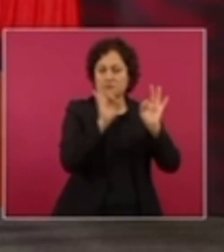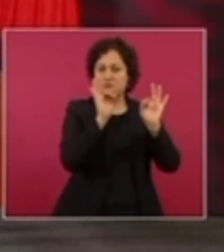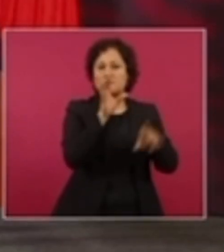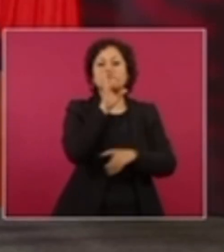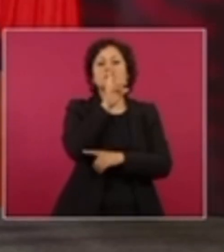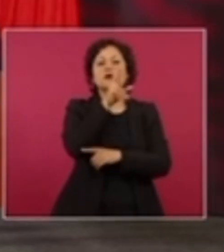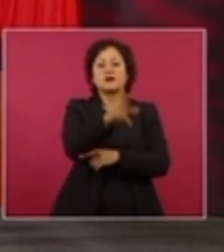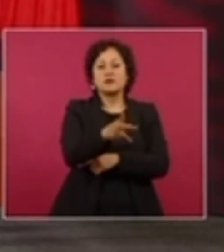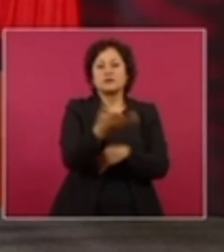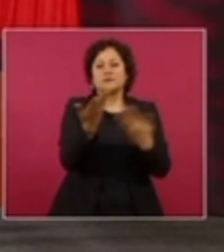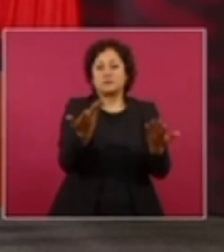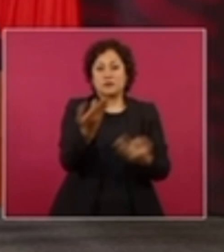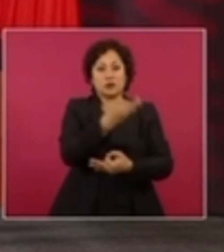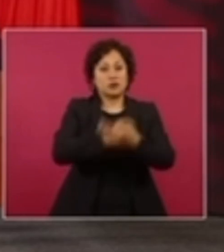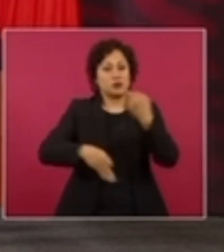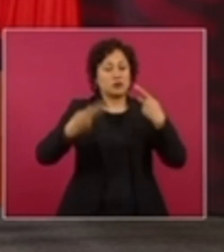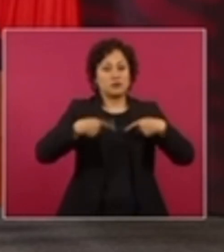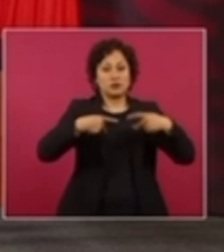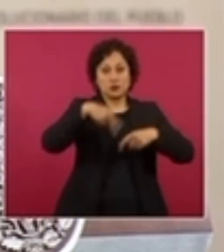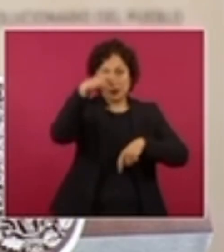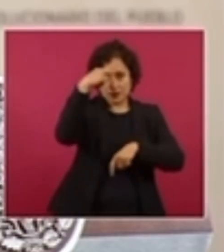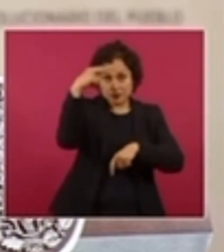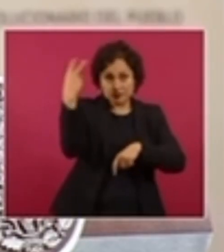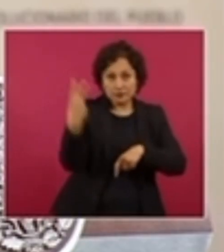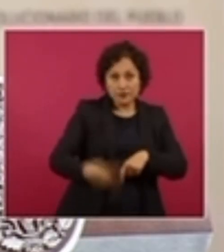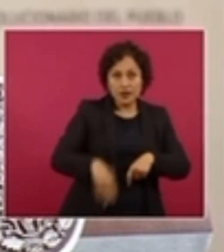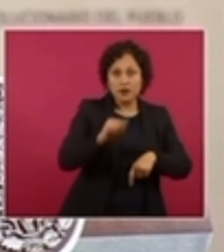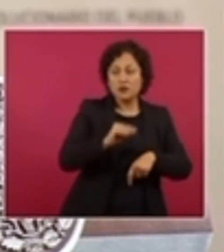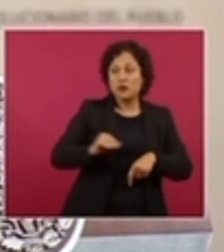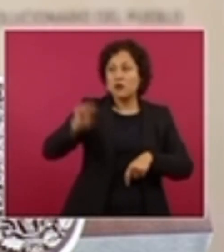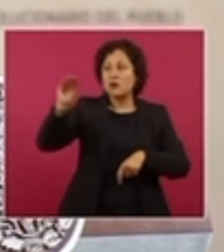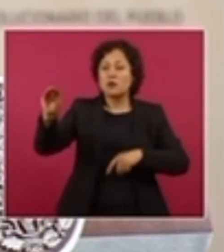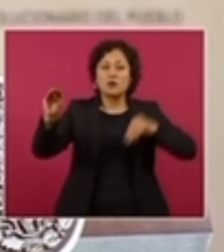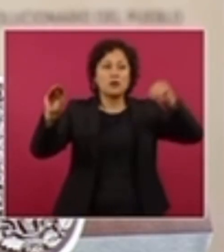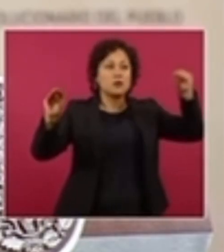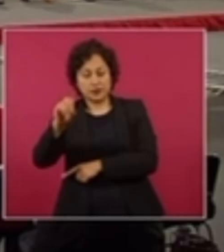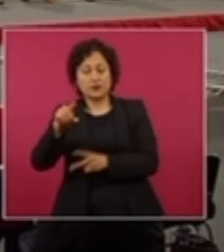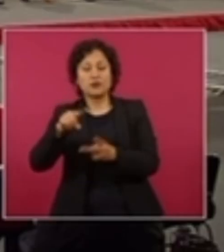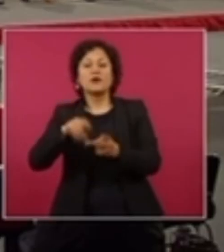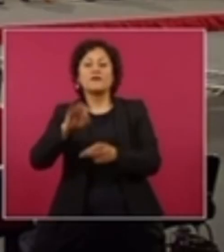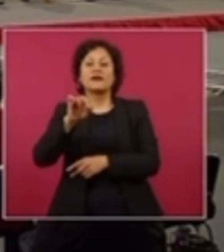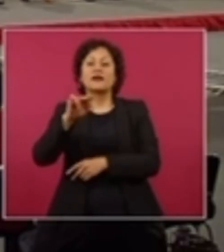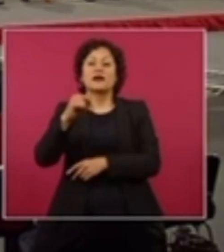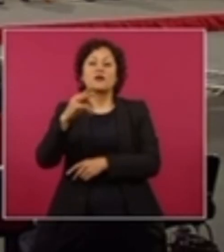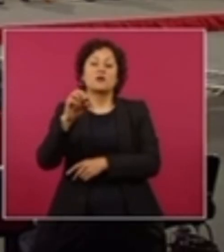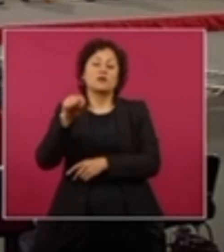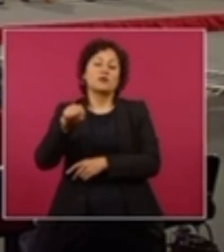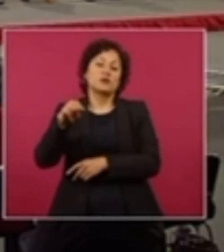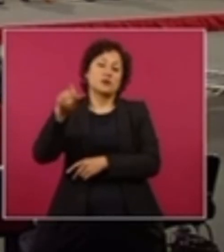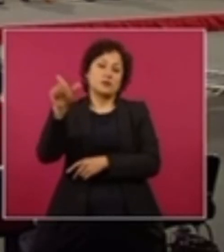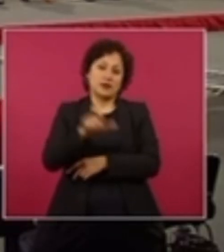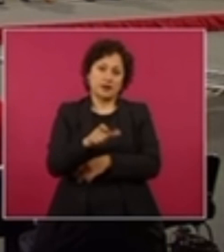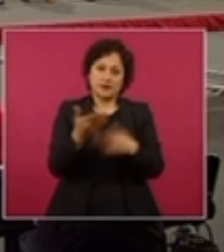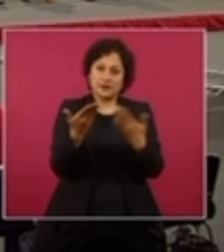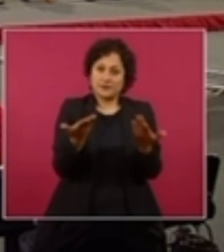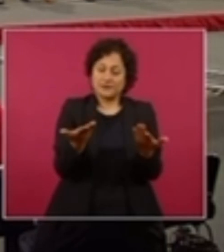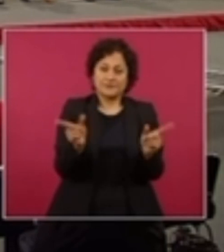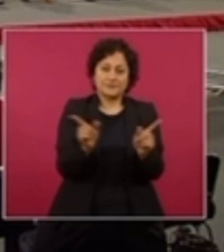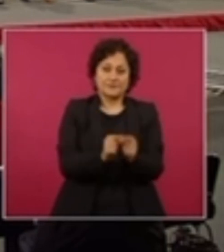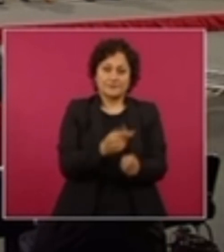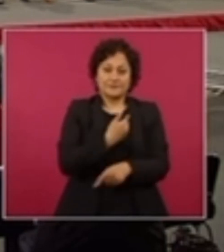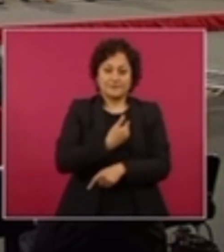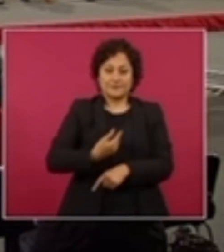el exterior apoyen a sus familias que se han quedado aquí en México. Presidente, pues aquí le entregamos la